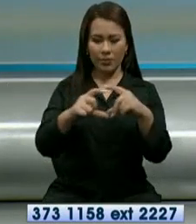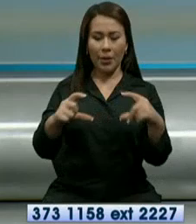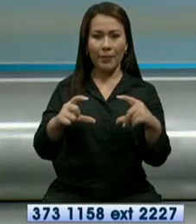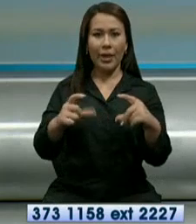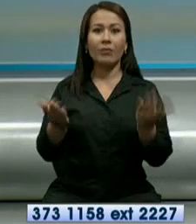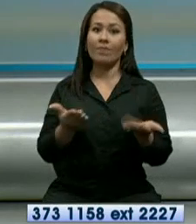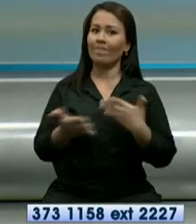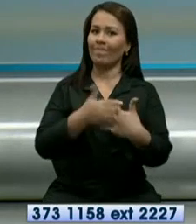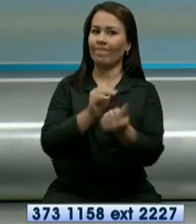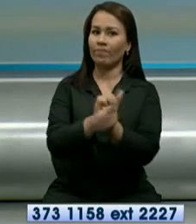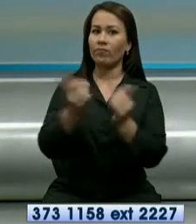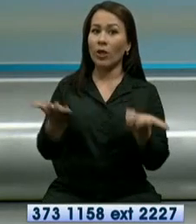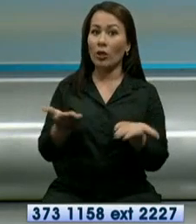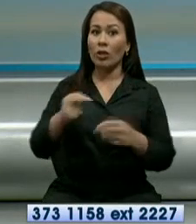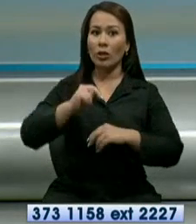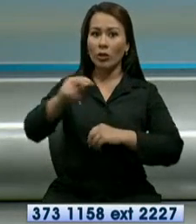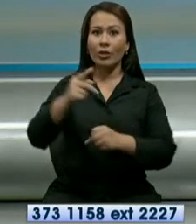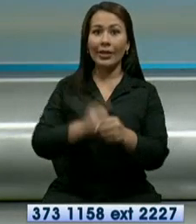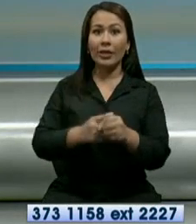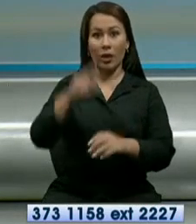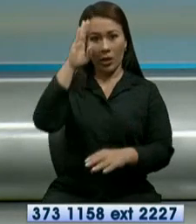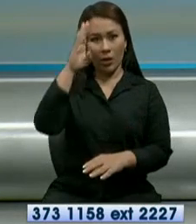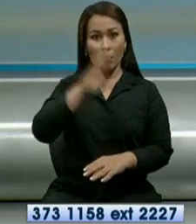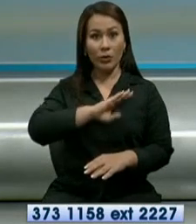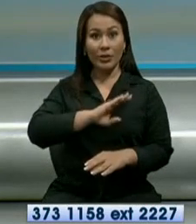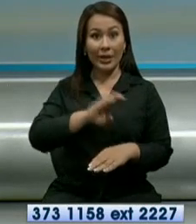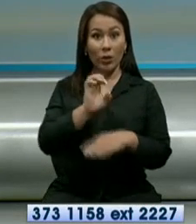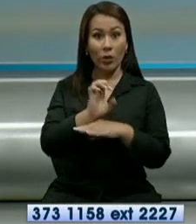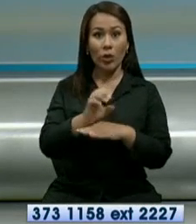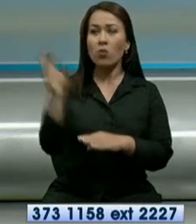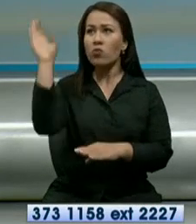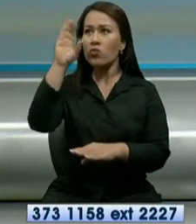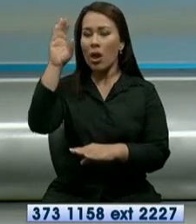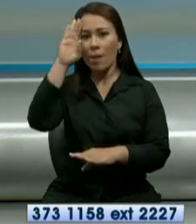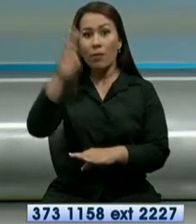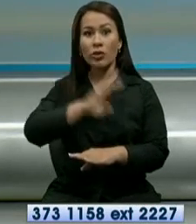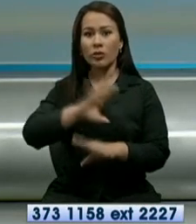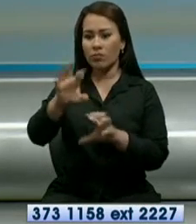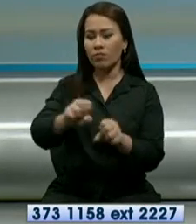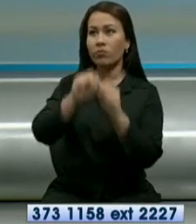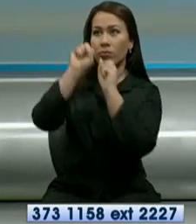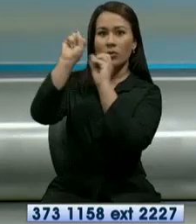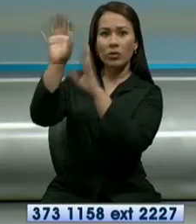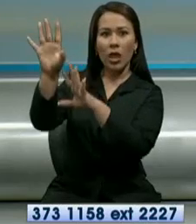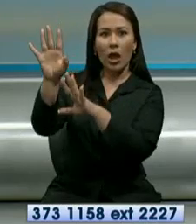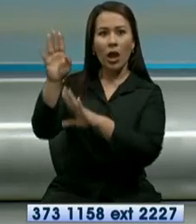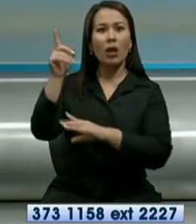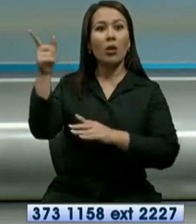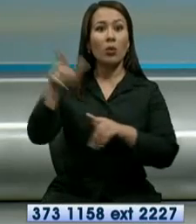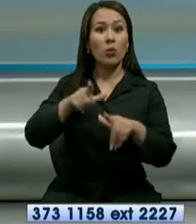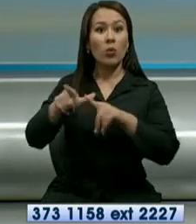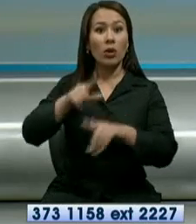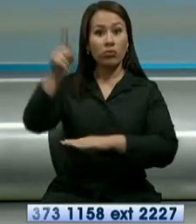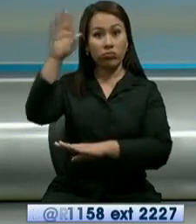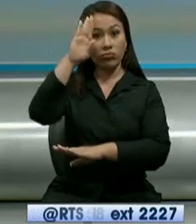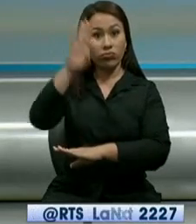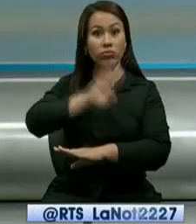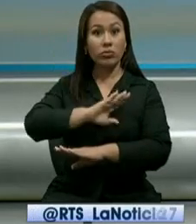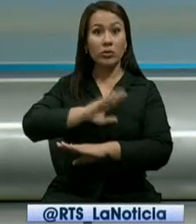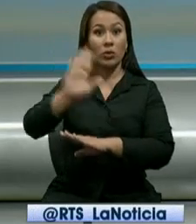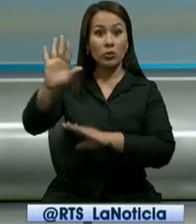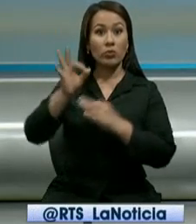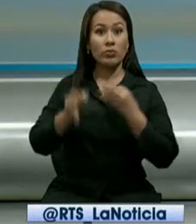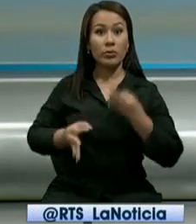en el norte de Quito. La policía ecuatoriana tramita con la Interpol para la entrega del colombiano que es requerido por la justicia de su país.